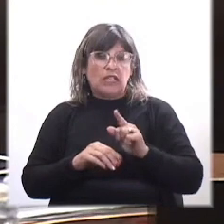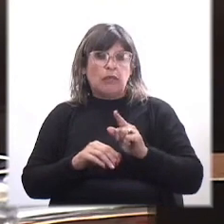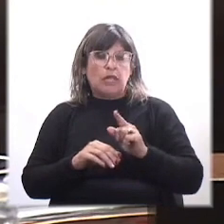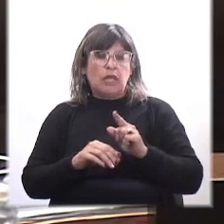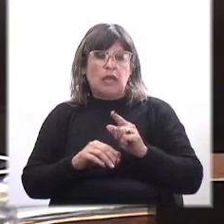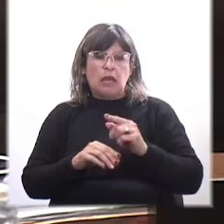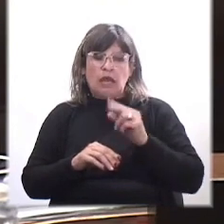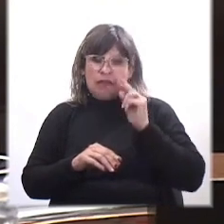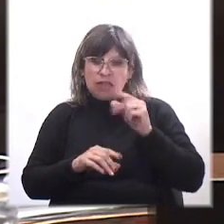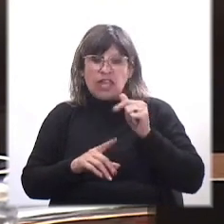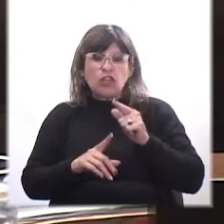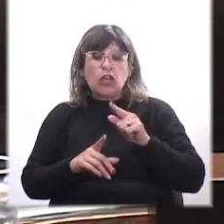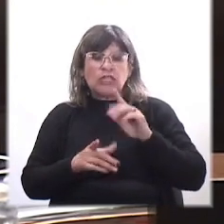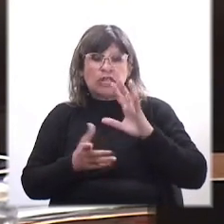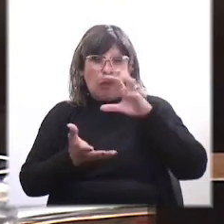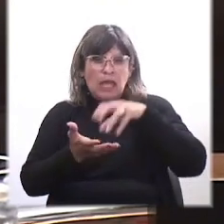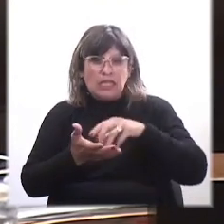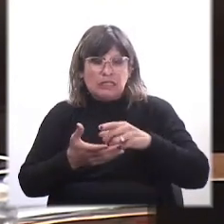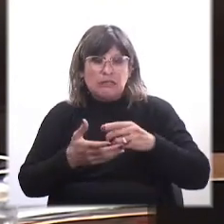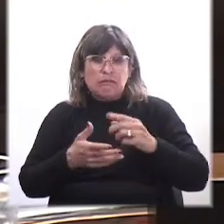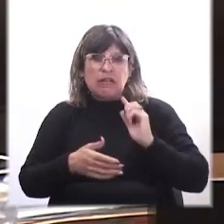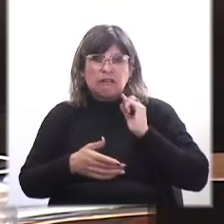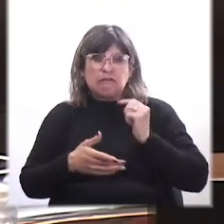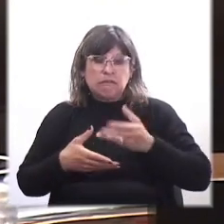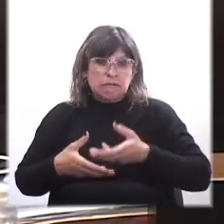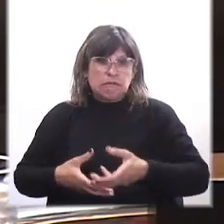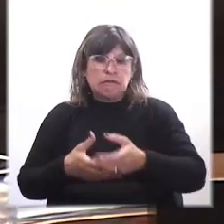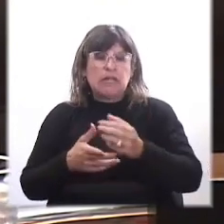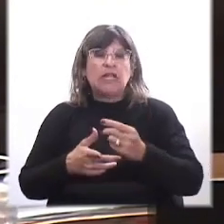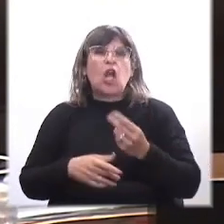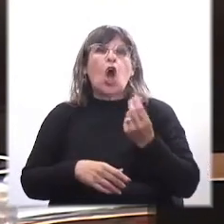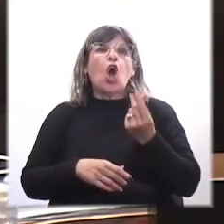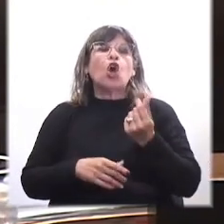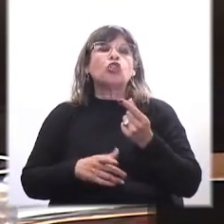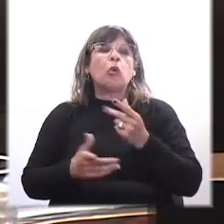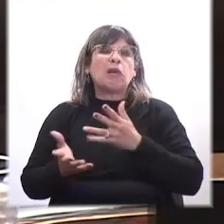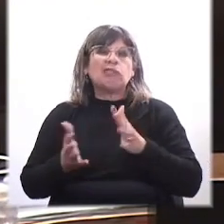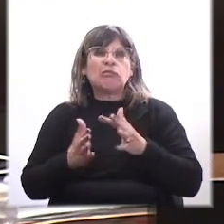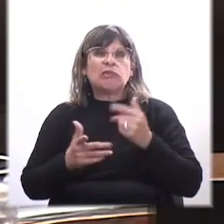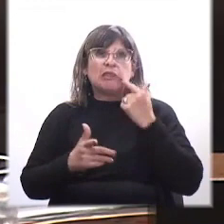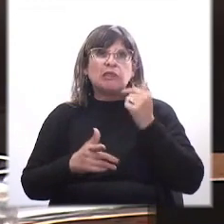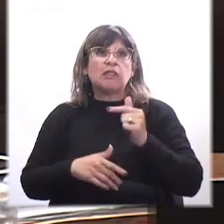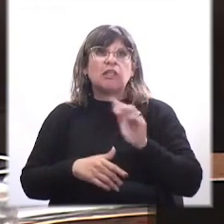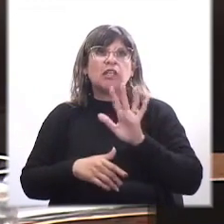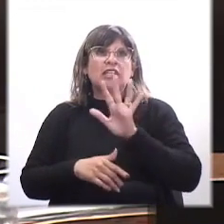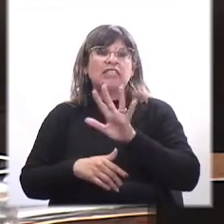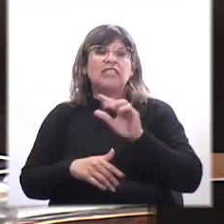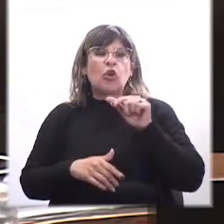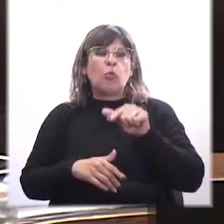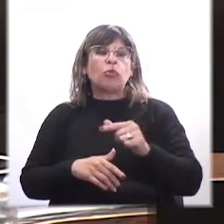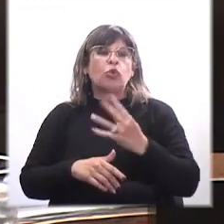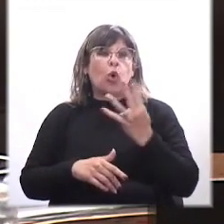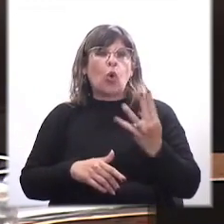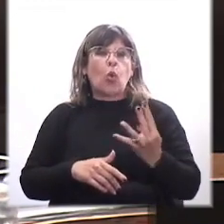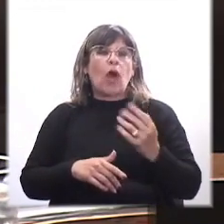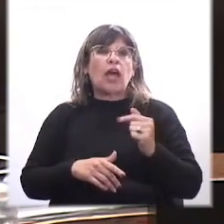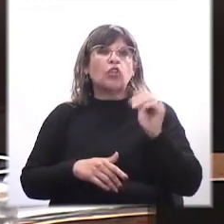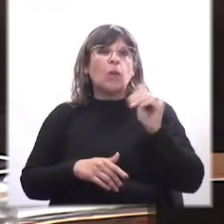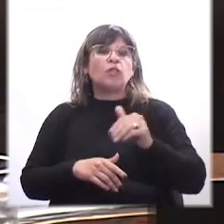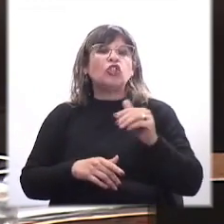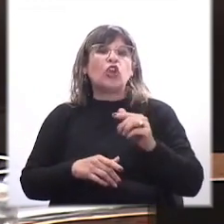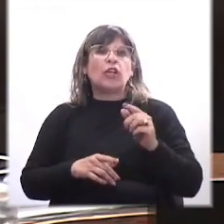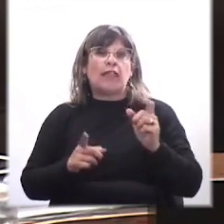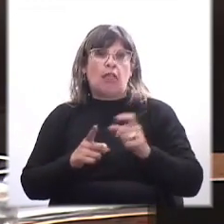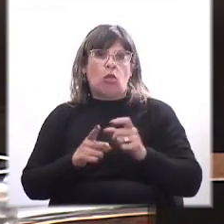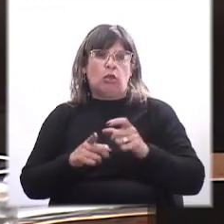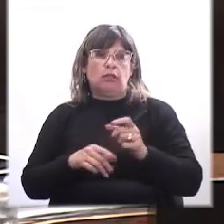la regasificadora y que tienen un costo aproximado de 5.4 millones de